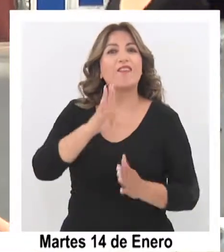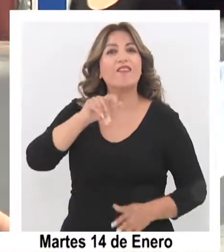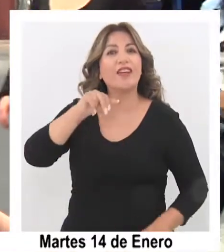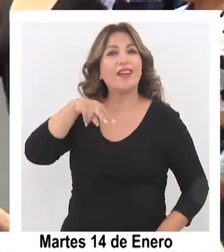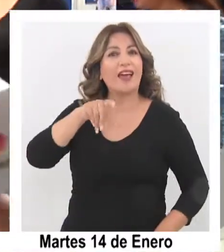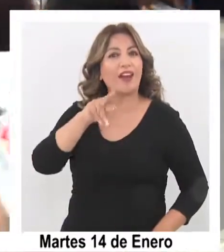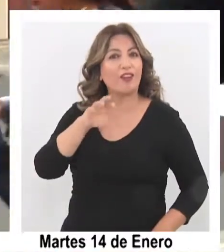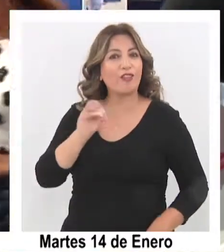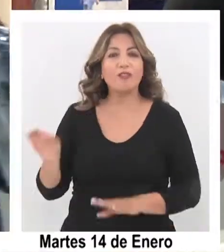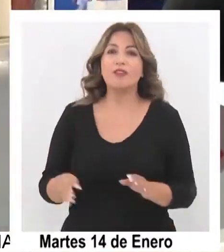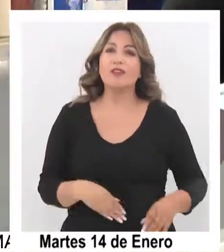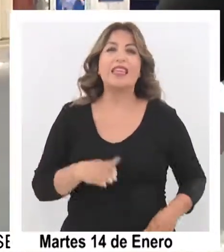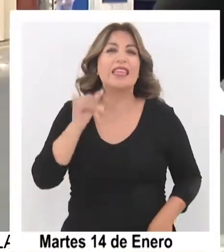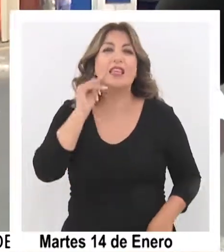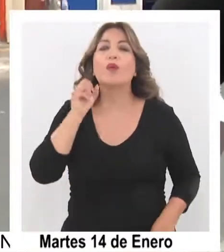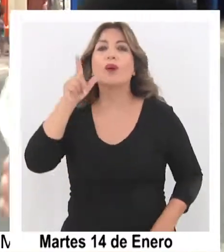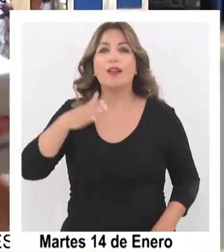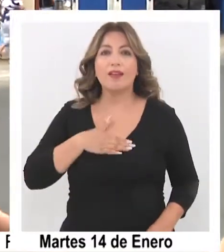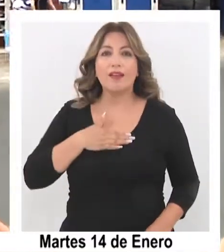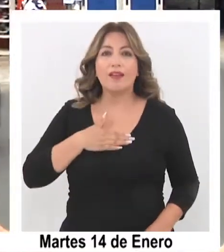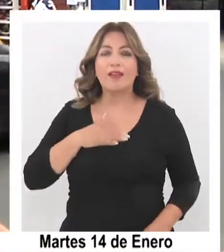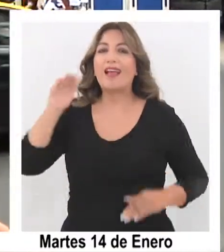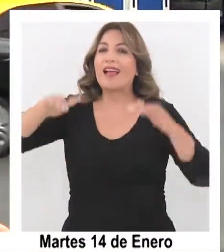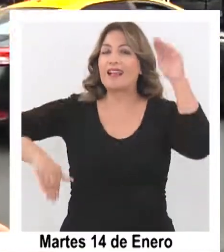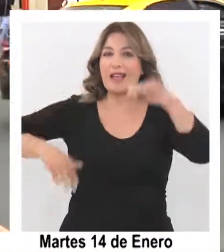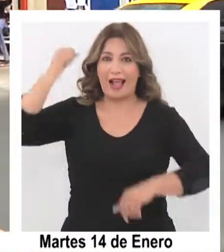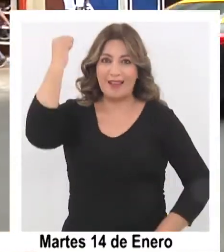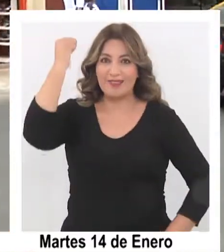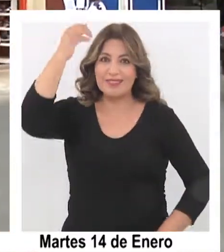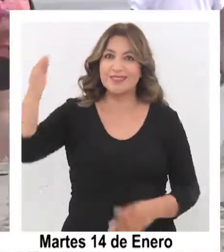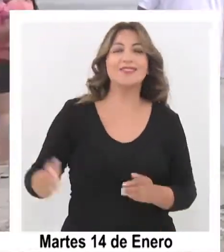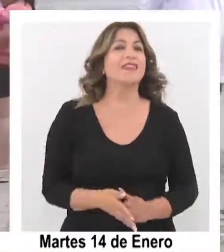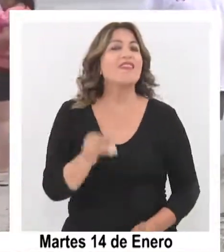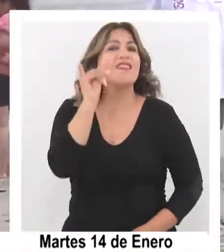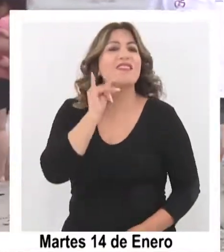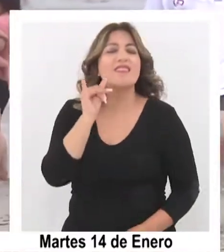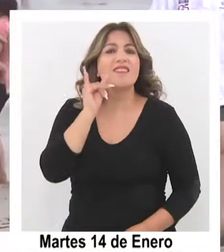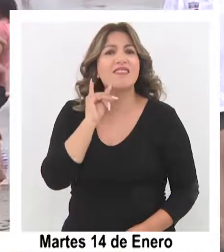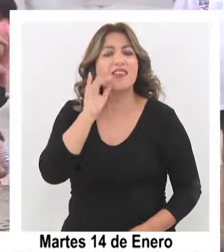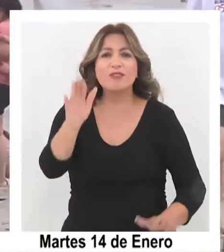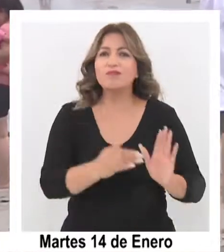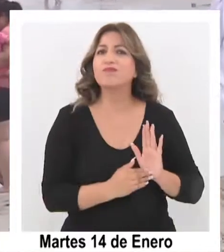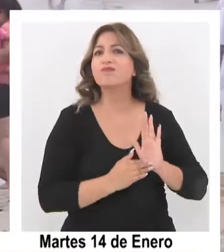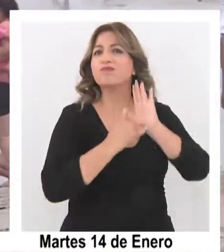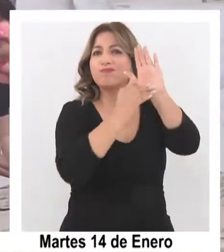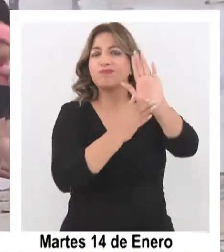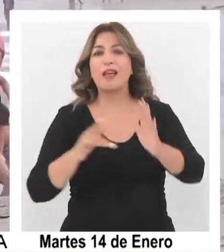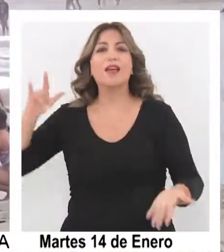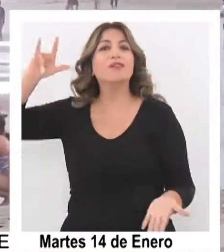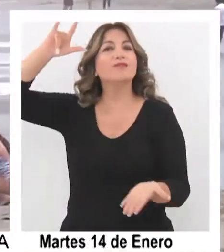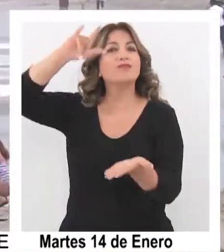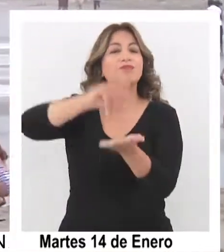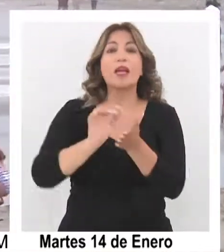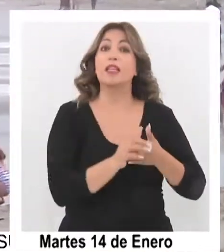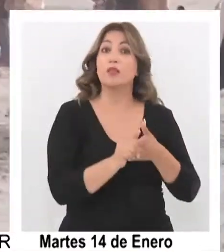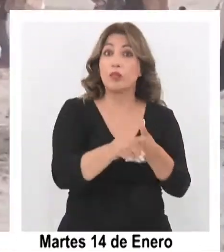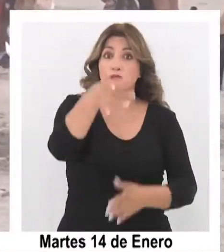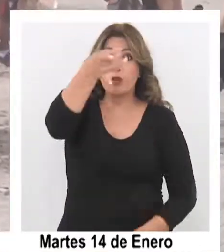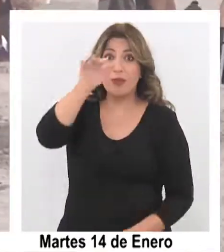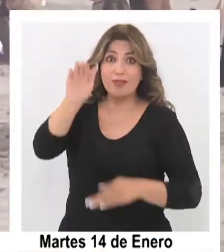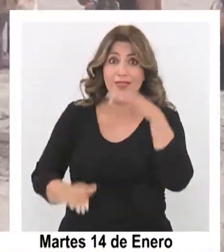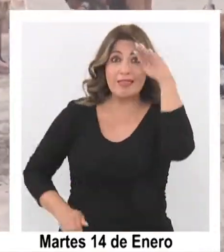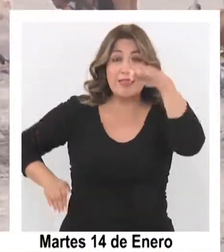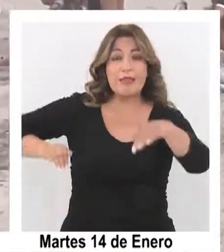Bernardo. ¿Qué es lo que más te gusta de visitar a Iquique? Las playas, Gabancha. Iquique se está promocionando como un destino